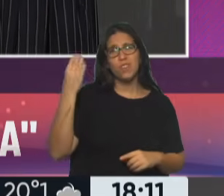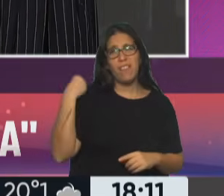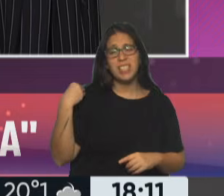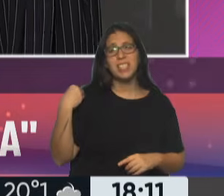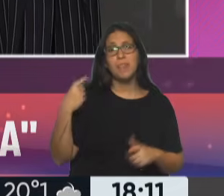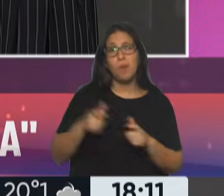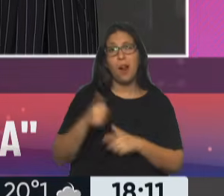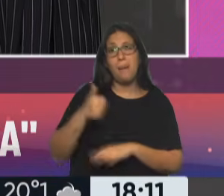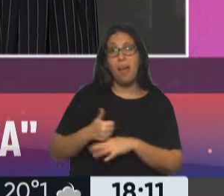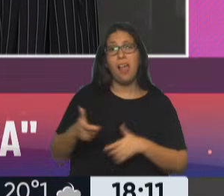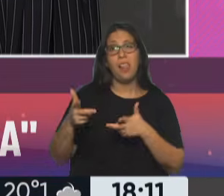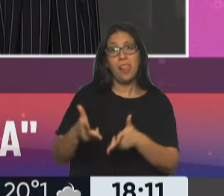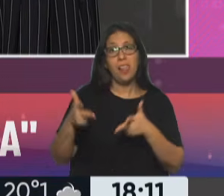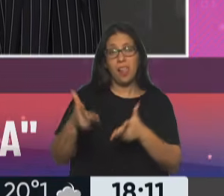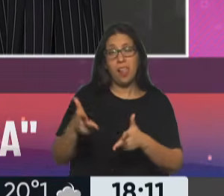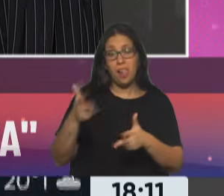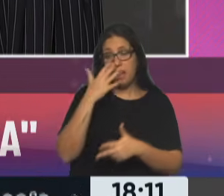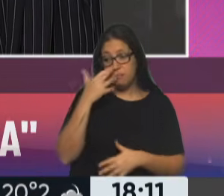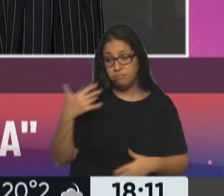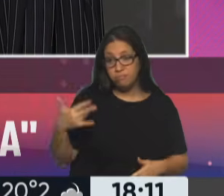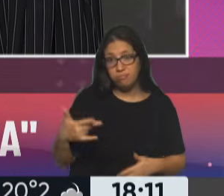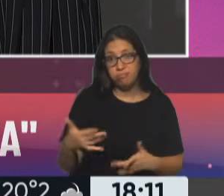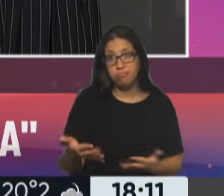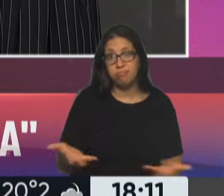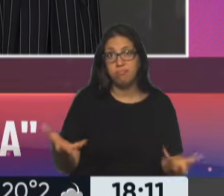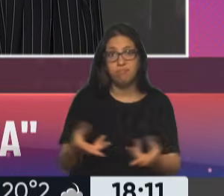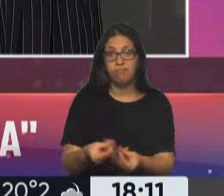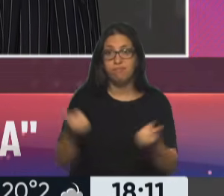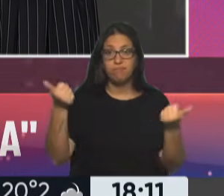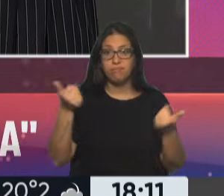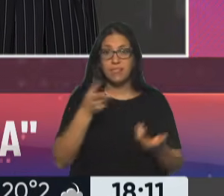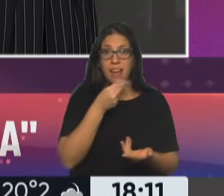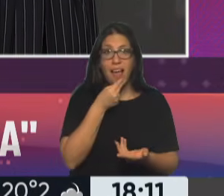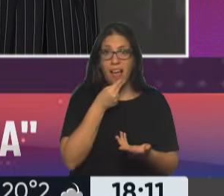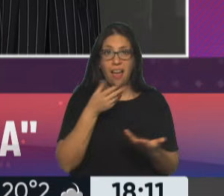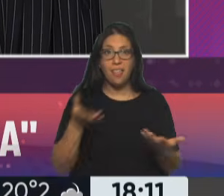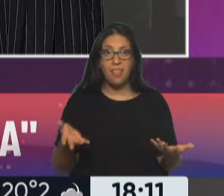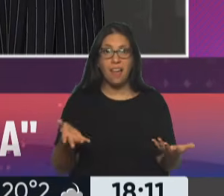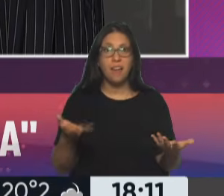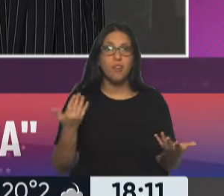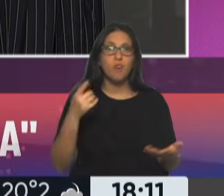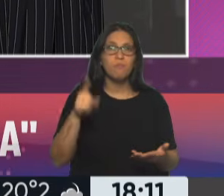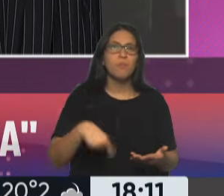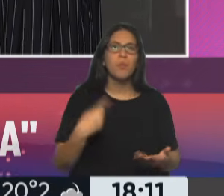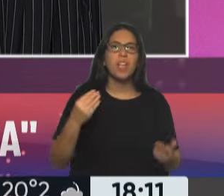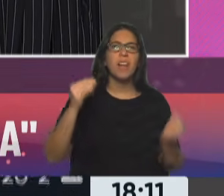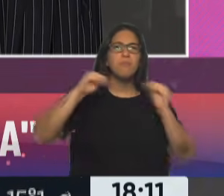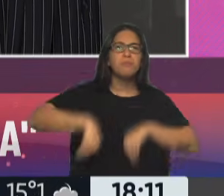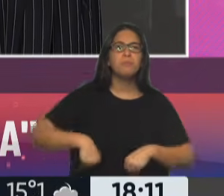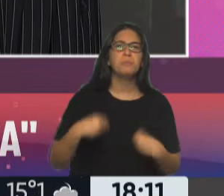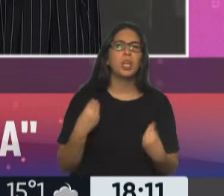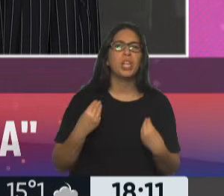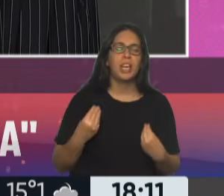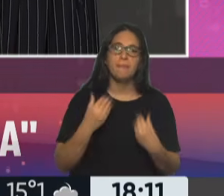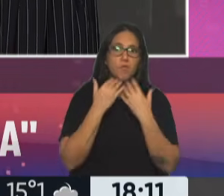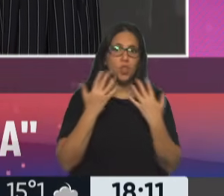y después no terminamos de saber nunca ver qué fue lo que hace que estos acuerdos se caigan. Habrá que ver, insisto con